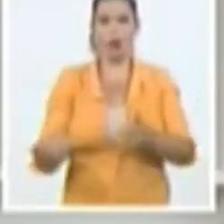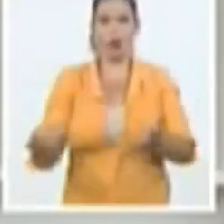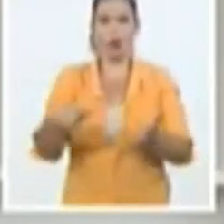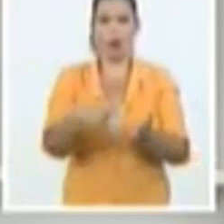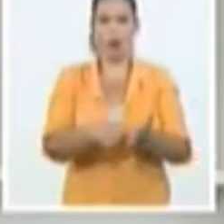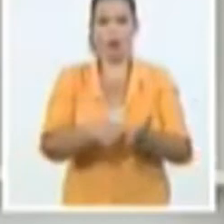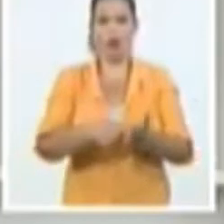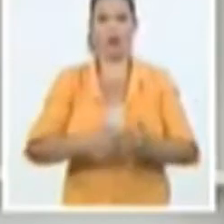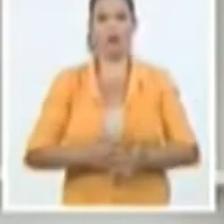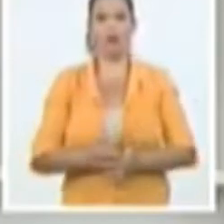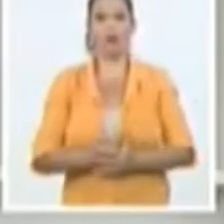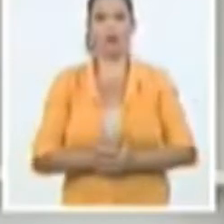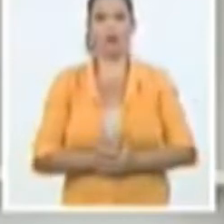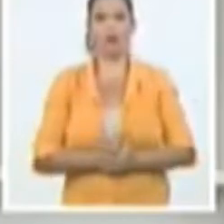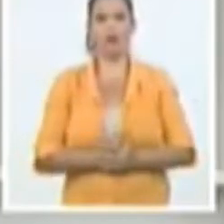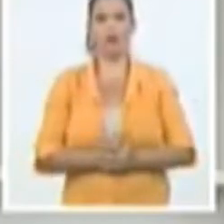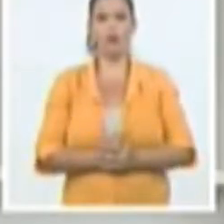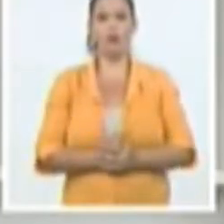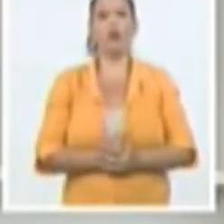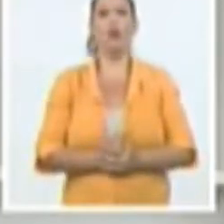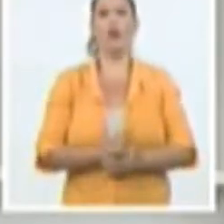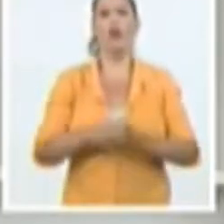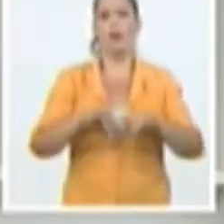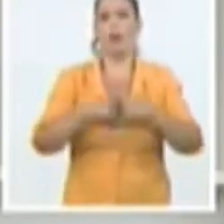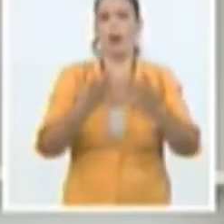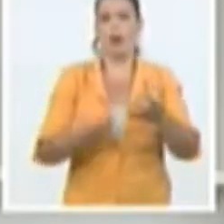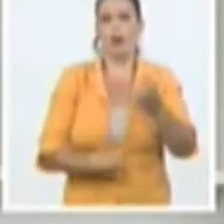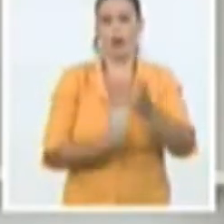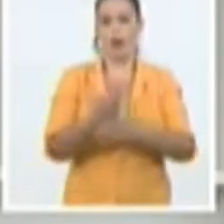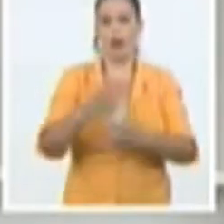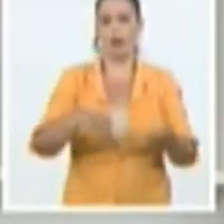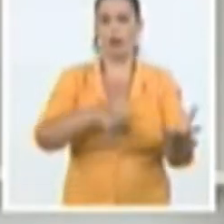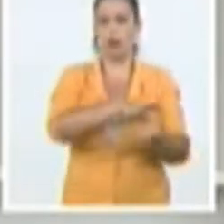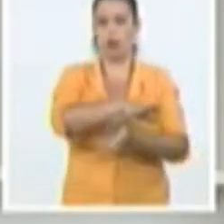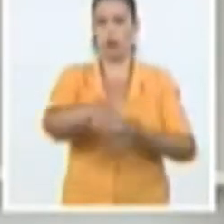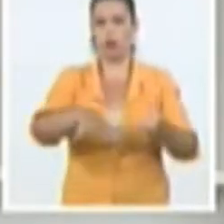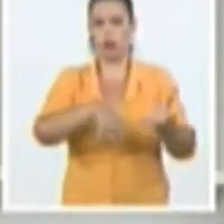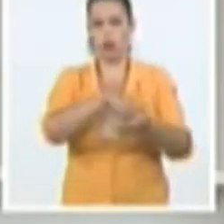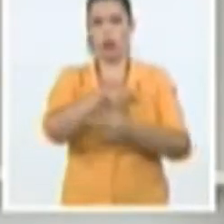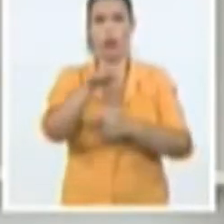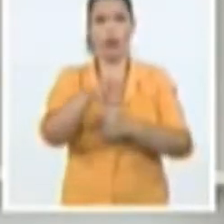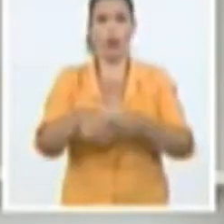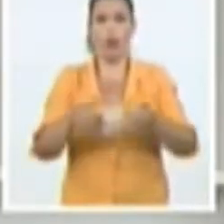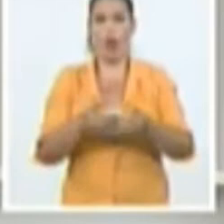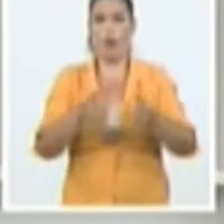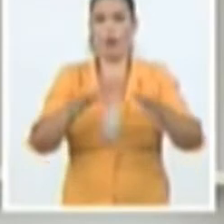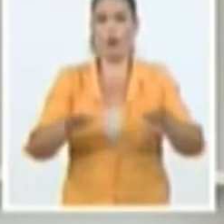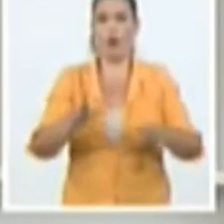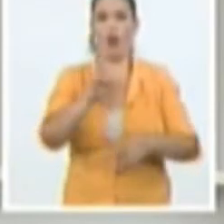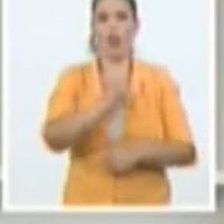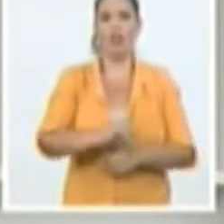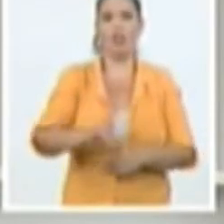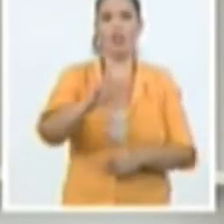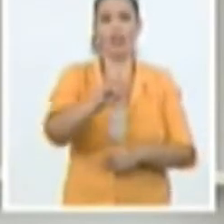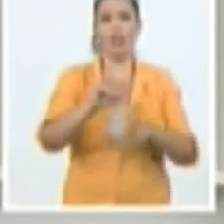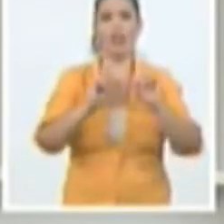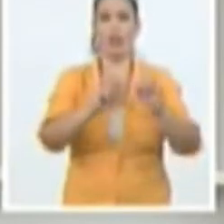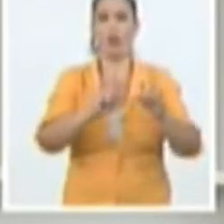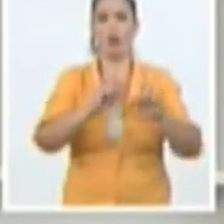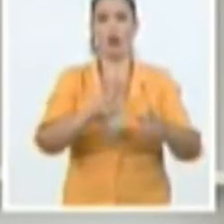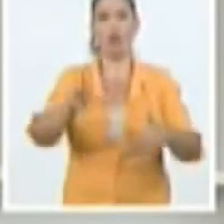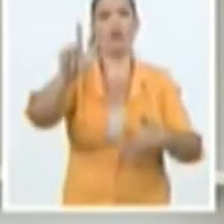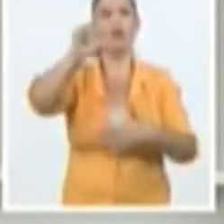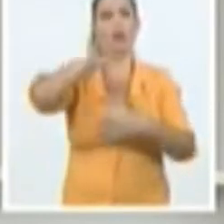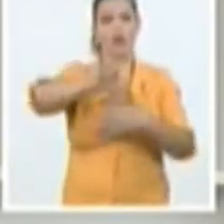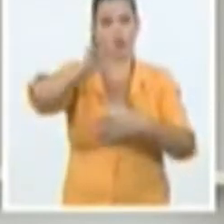CADAL es el Centro para la Apertura Democrática en América Latina. Forma parte de una